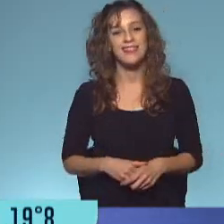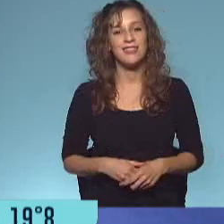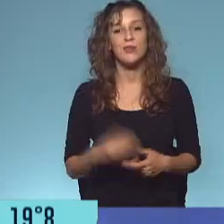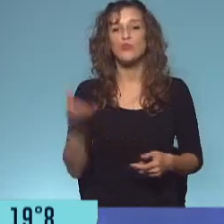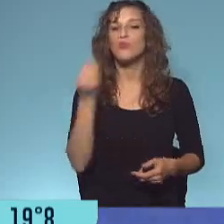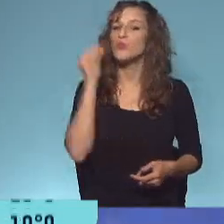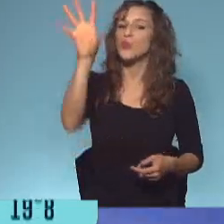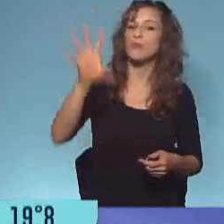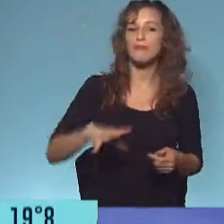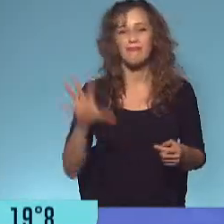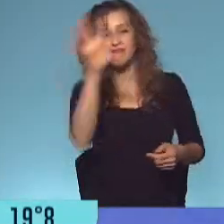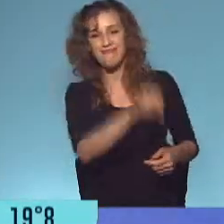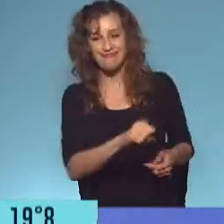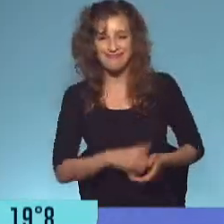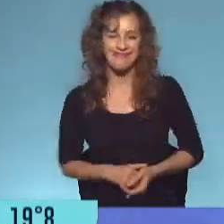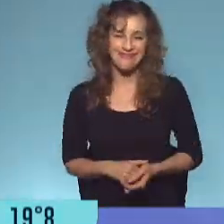el beso.